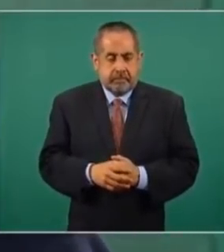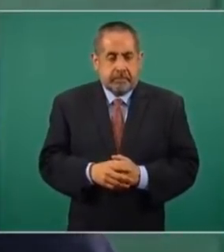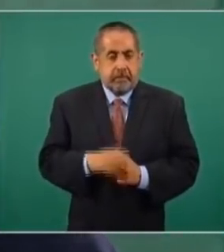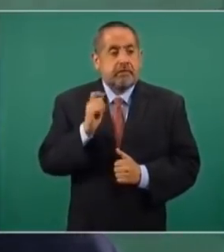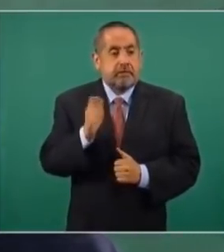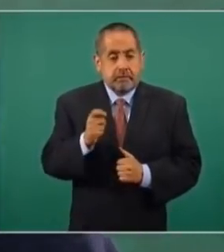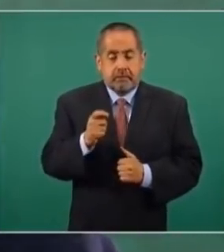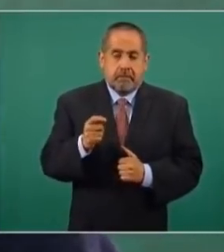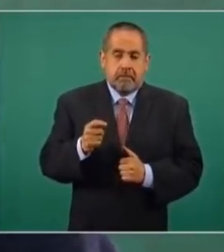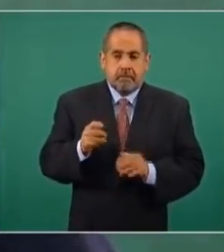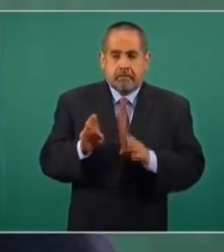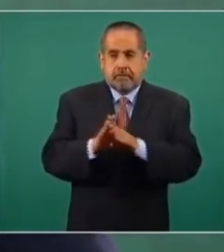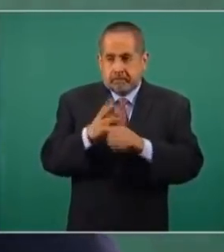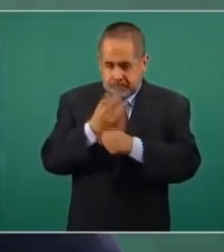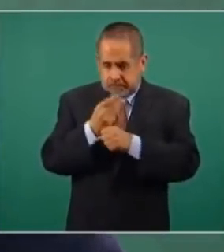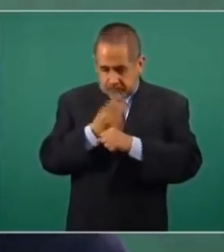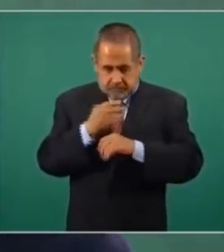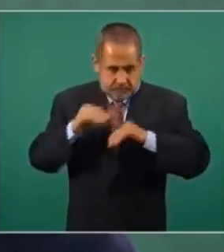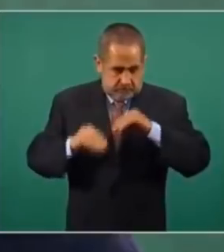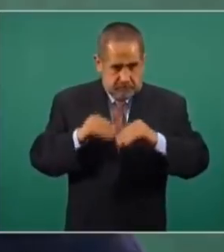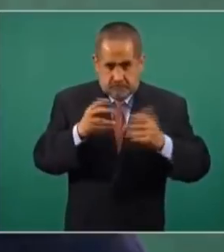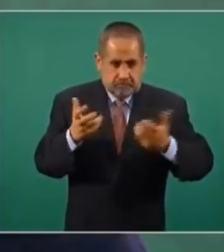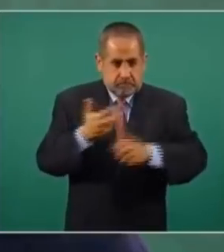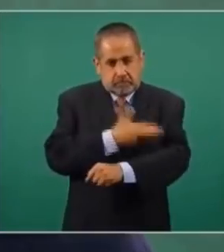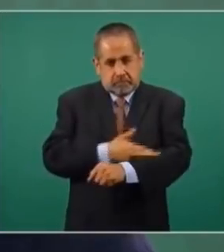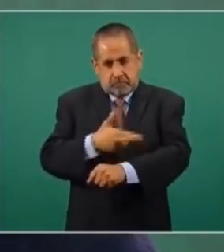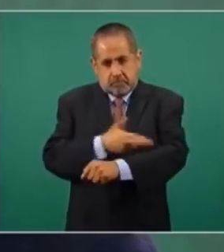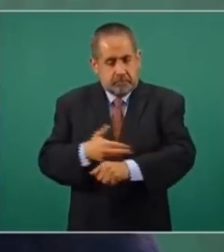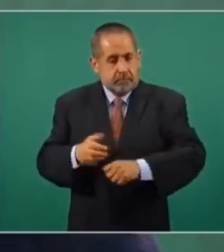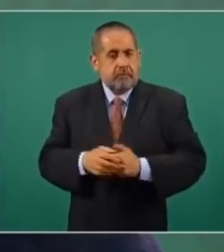porque se está actuando.